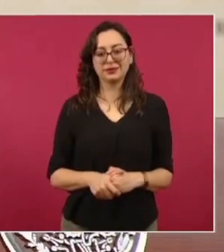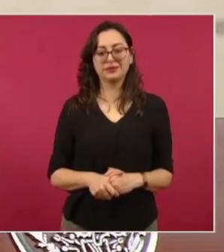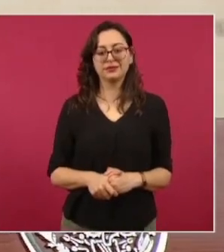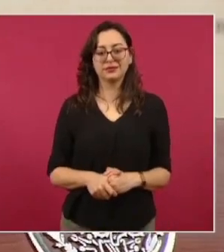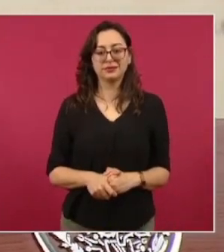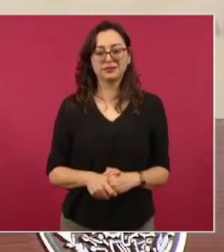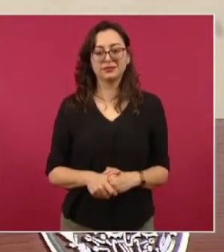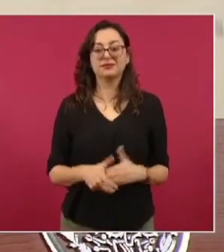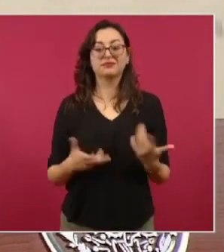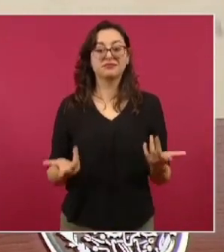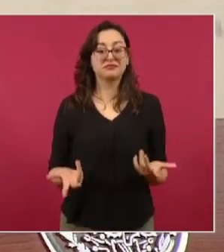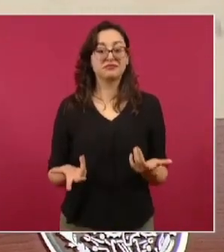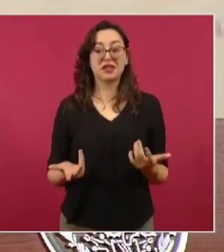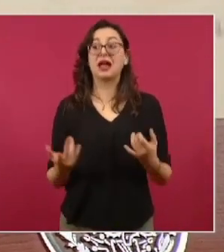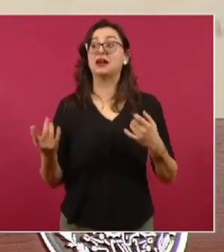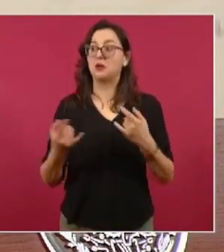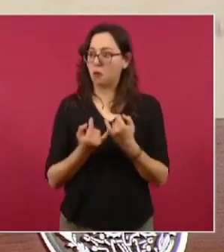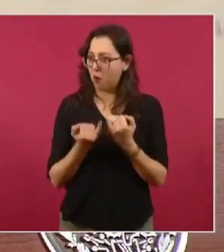la historia